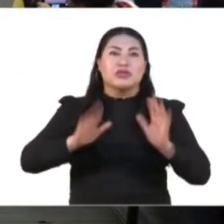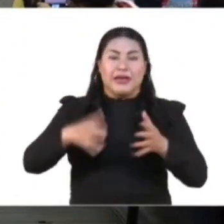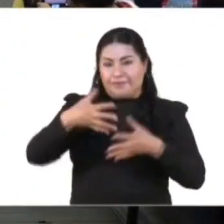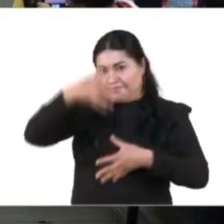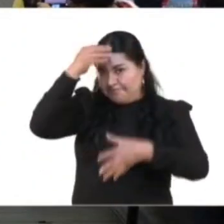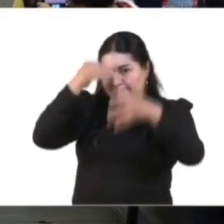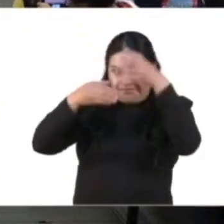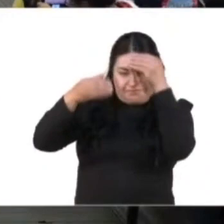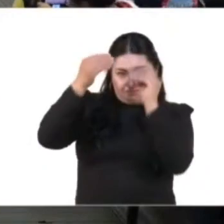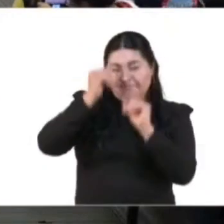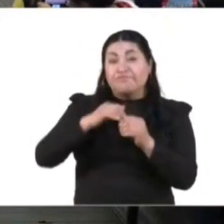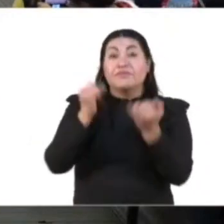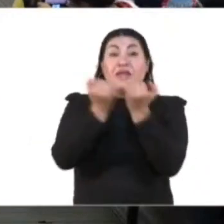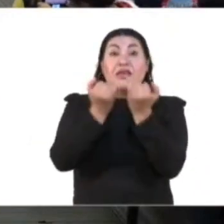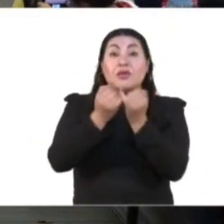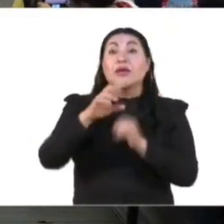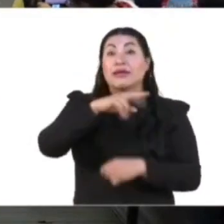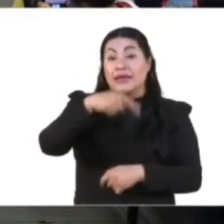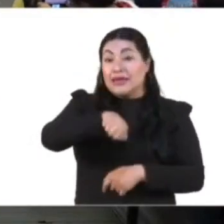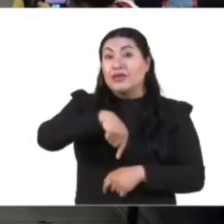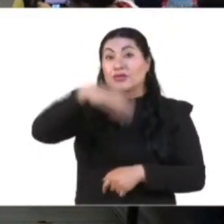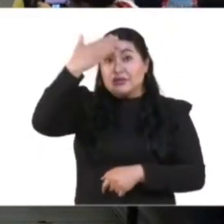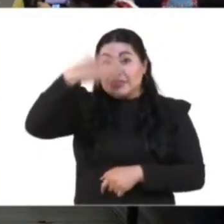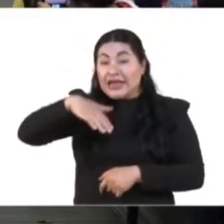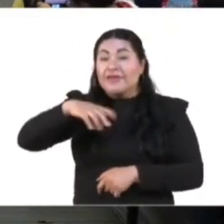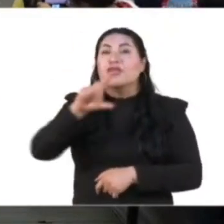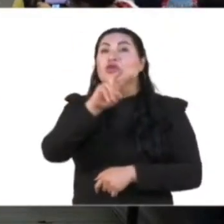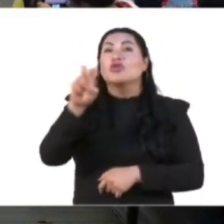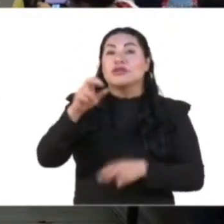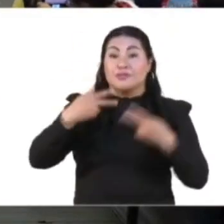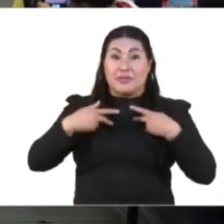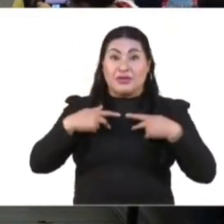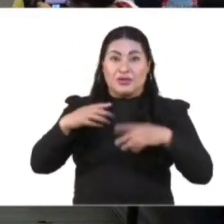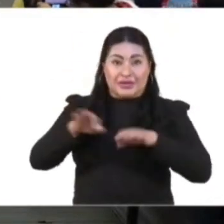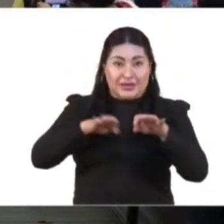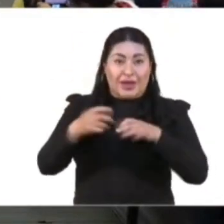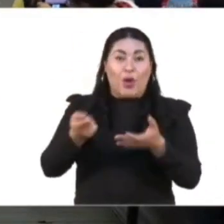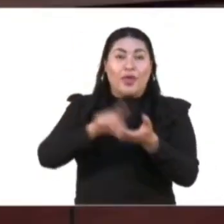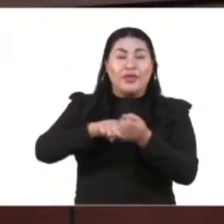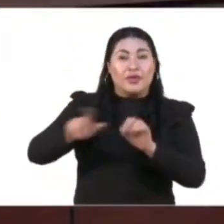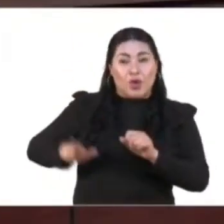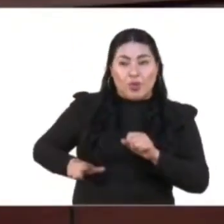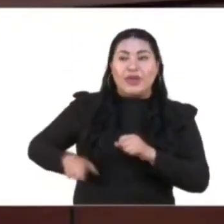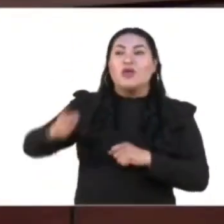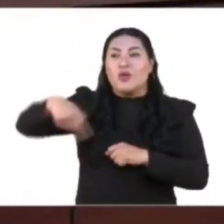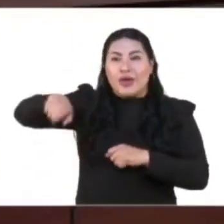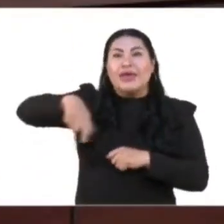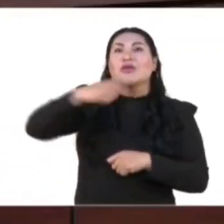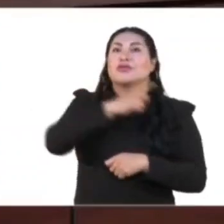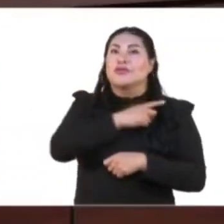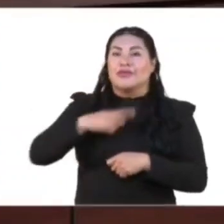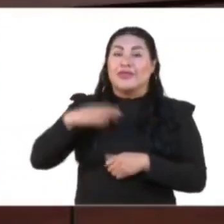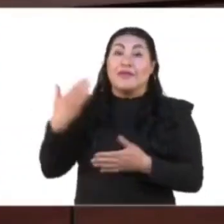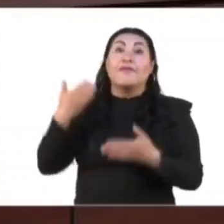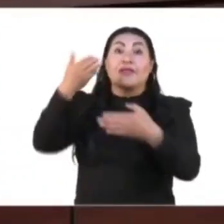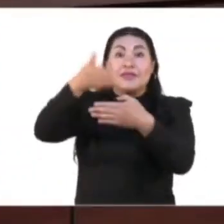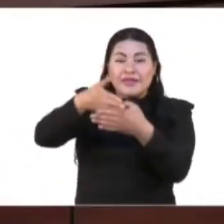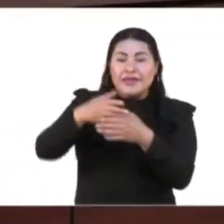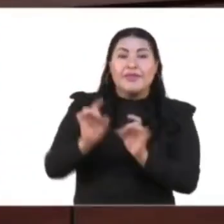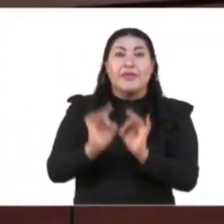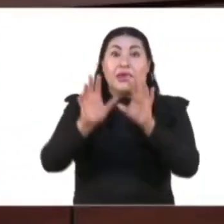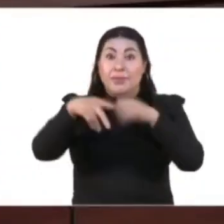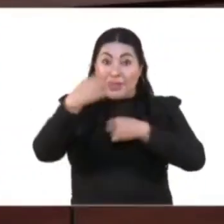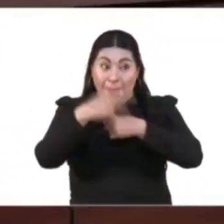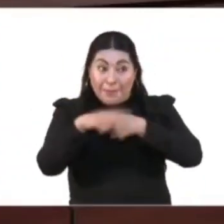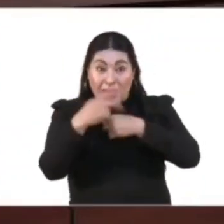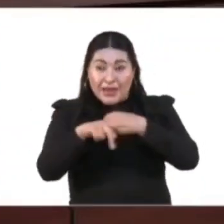hay 200 servidores públicos que están en la Cuauhtémoc y que tienen que ir cerca de los lugares más riesgosos para que en caso de que